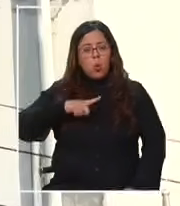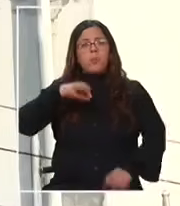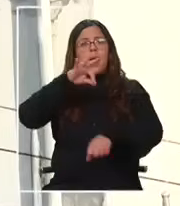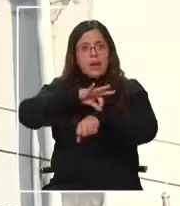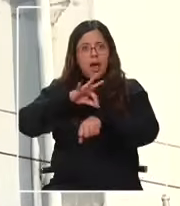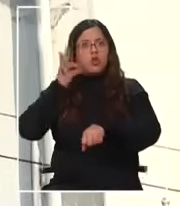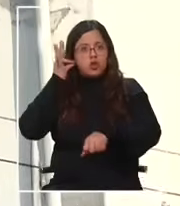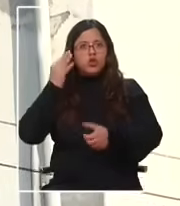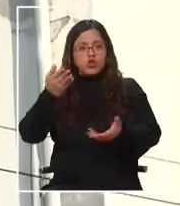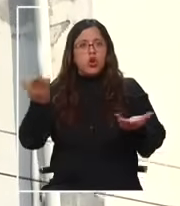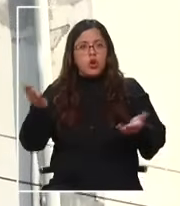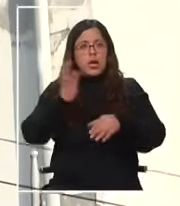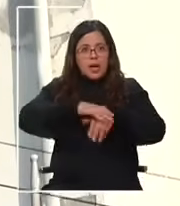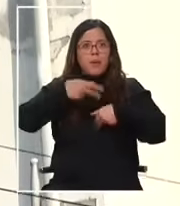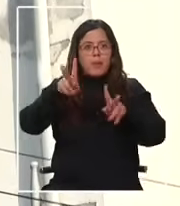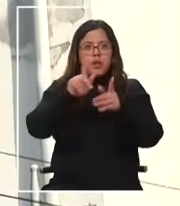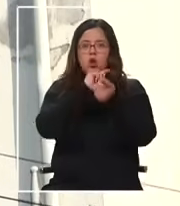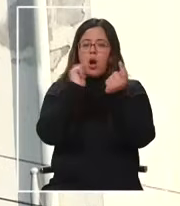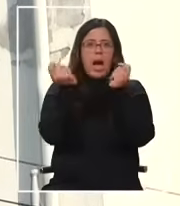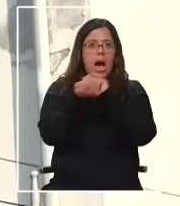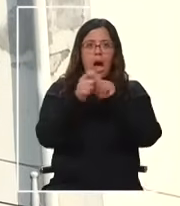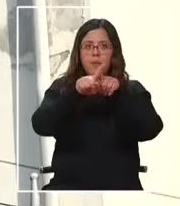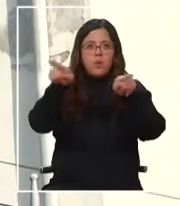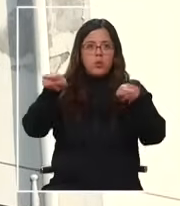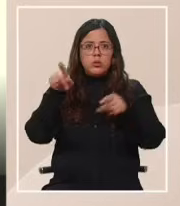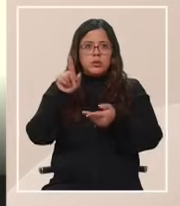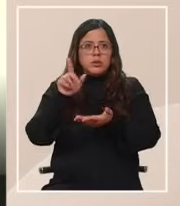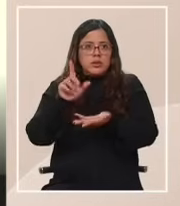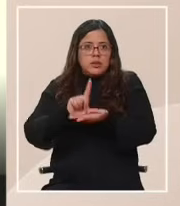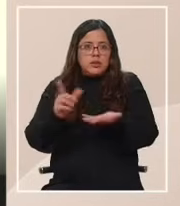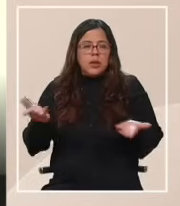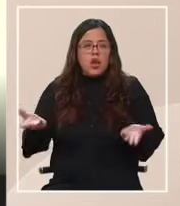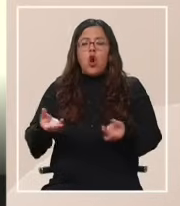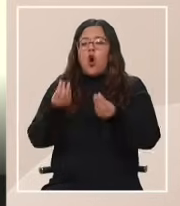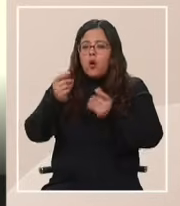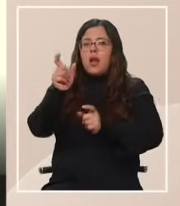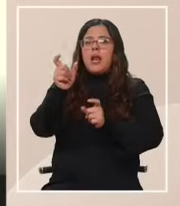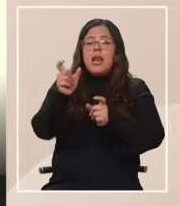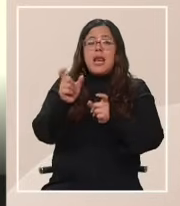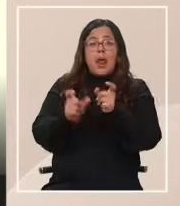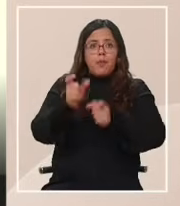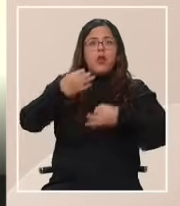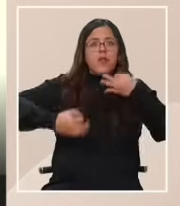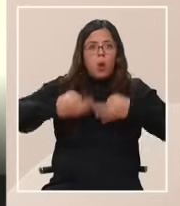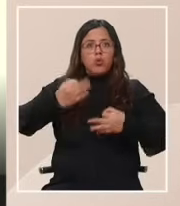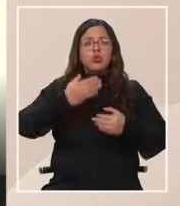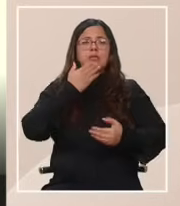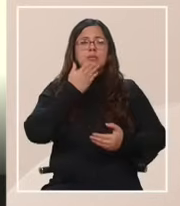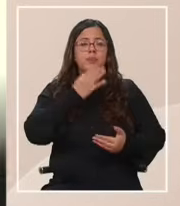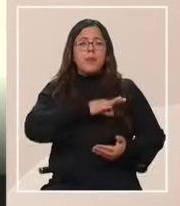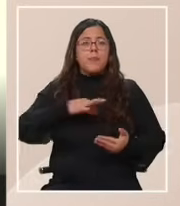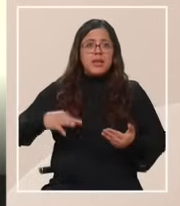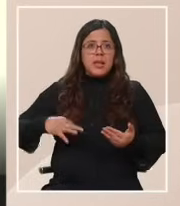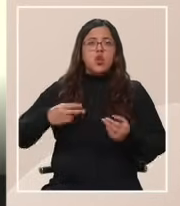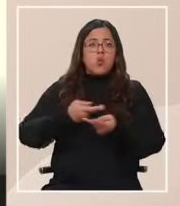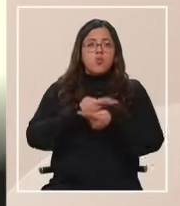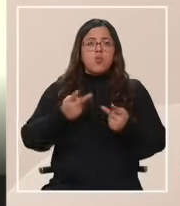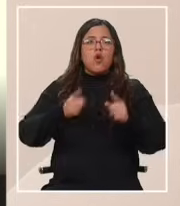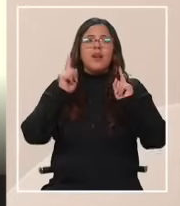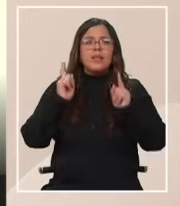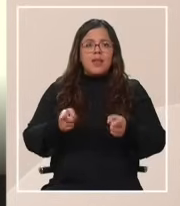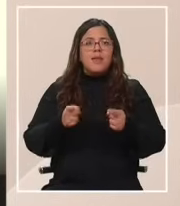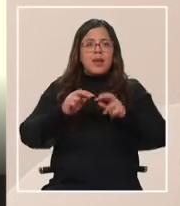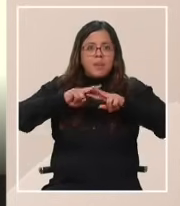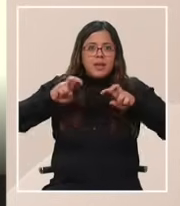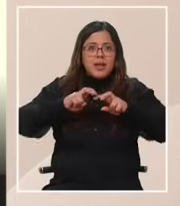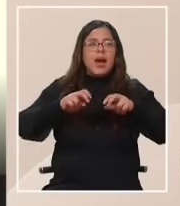paso para cambiarla de lugar. Obviamente la justicia, el Ministerio Público, tiene que despejar, porque en las horas en que estuvo